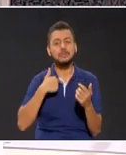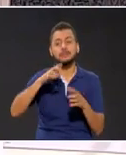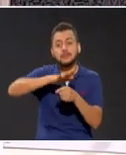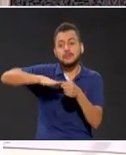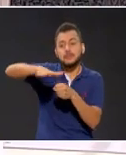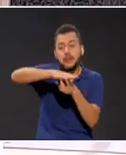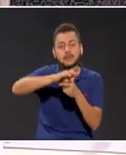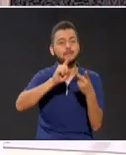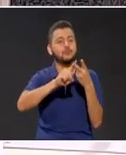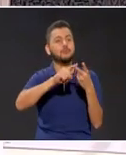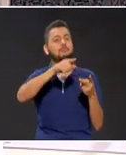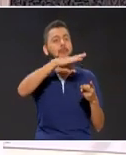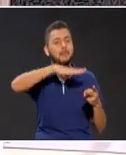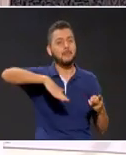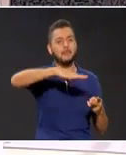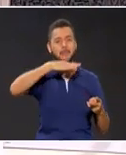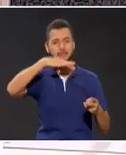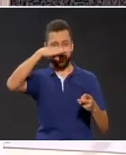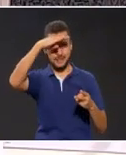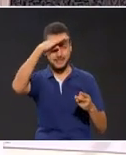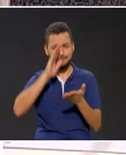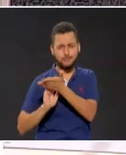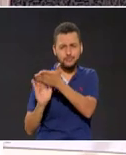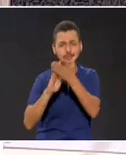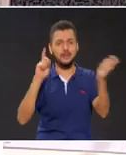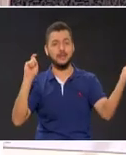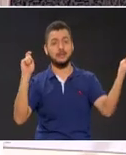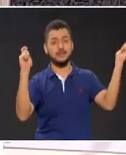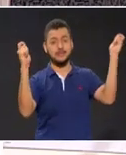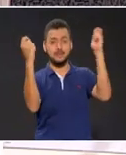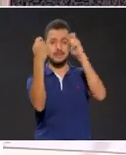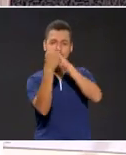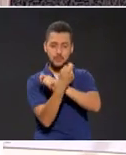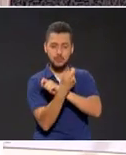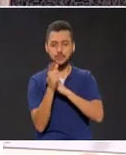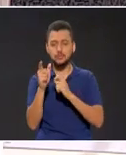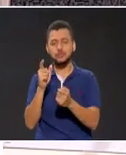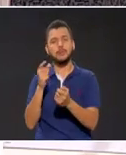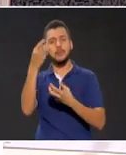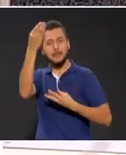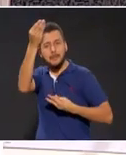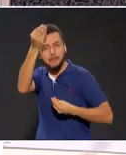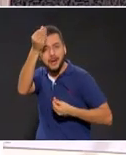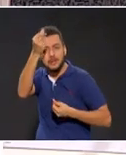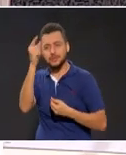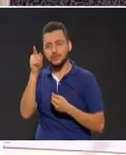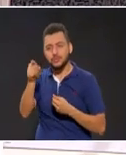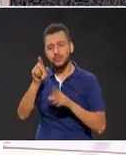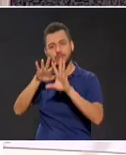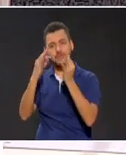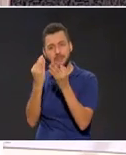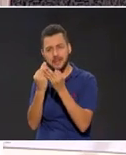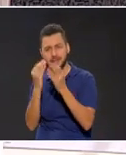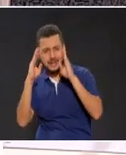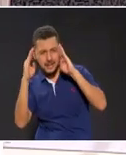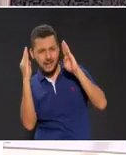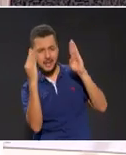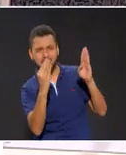la ciudad. Yo creo que se tiene que entender que Medellín se tiene que trabajar de manera integral en estos tres niveles. Ruta de